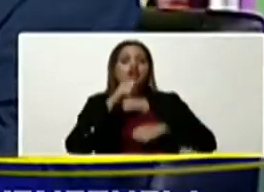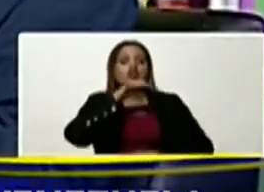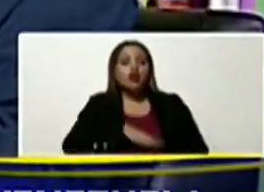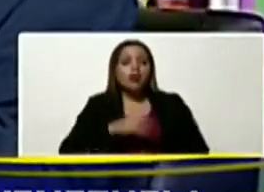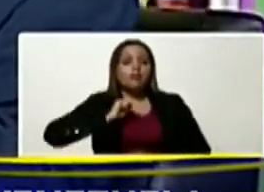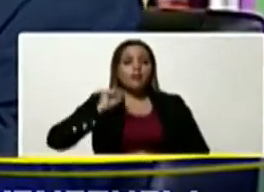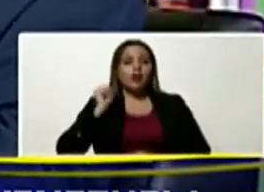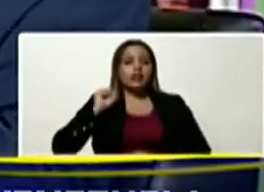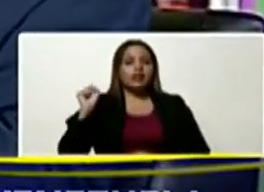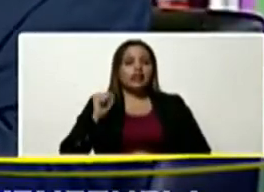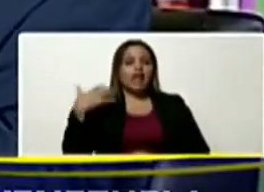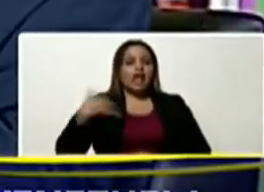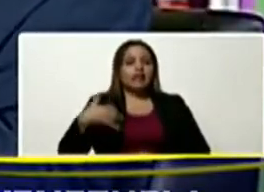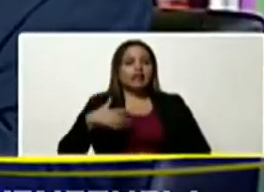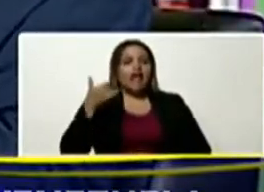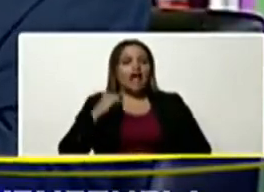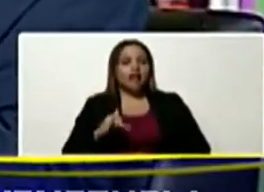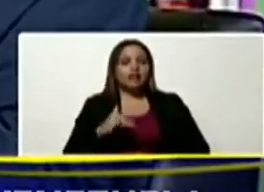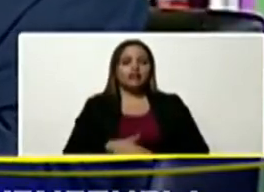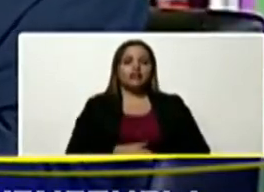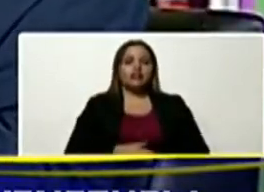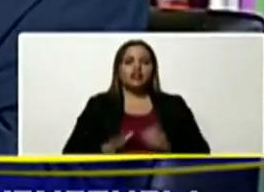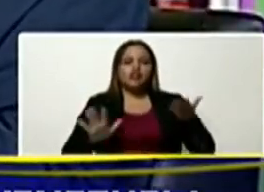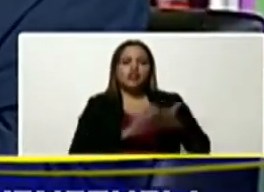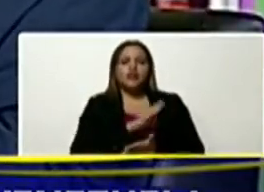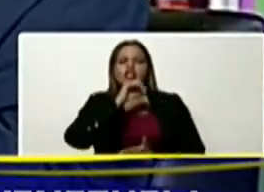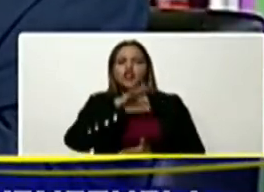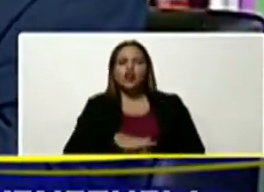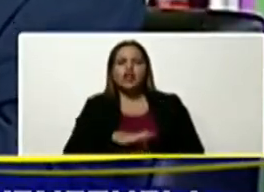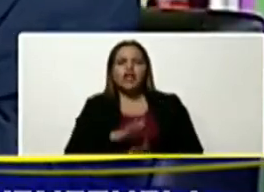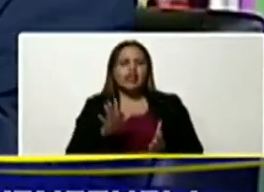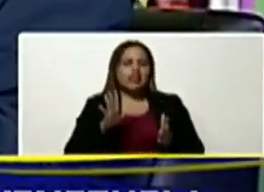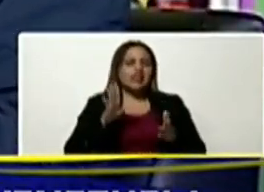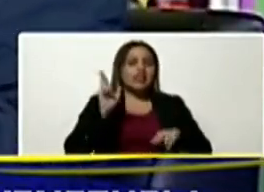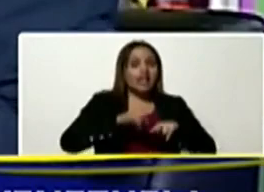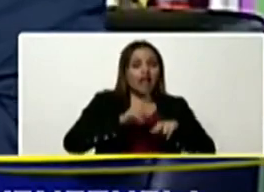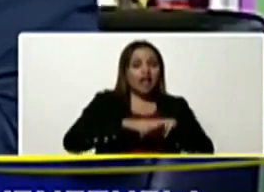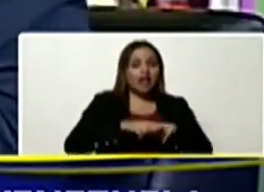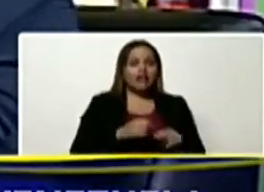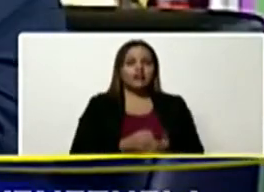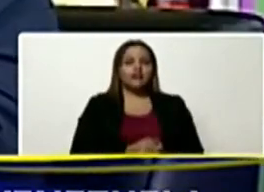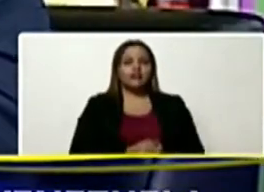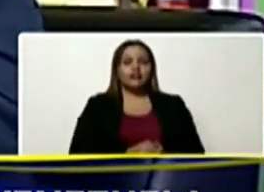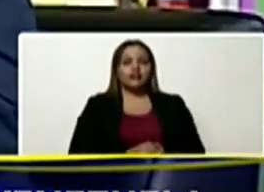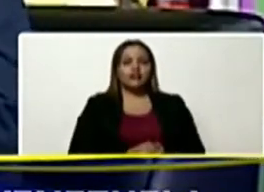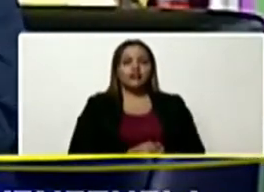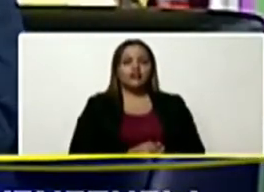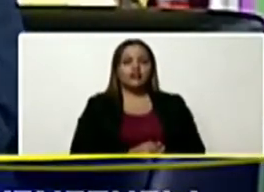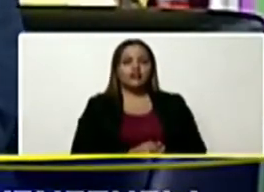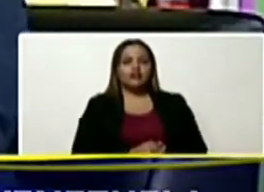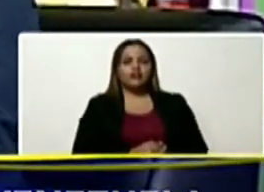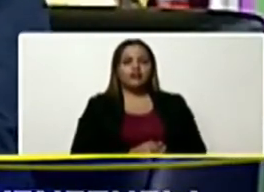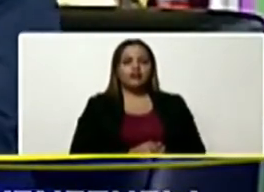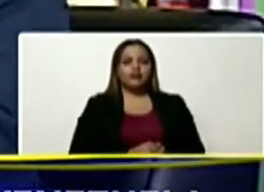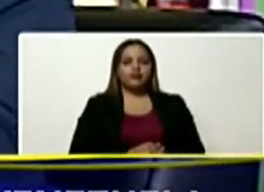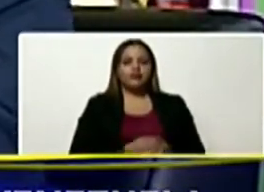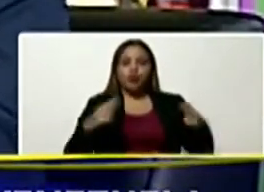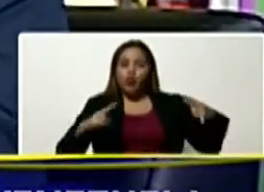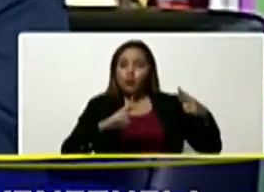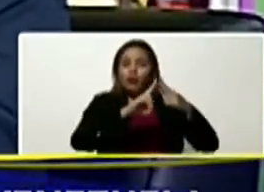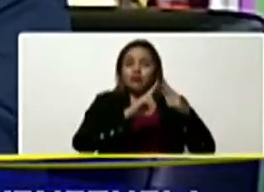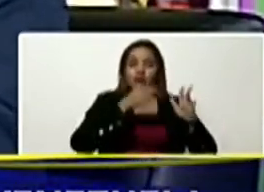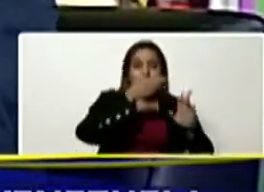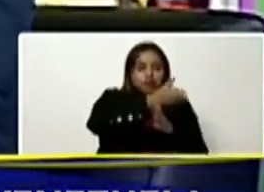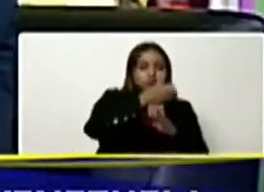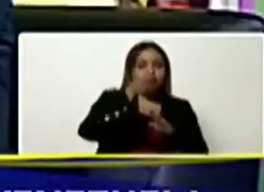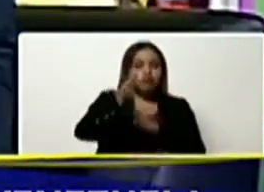seguido una línea en el área de la novela negra. Vamos a un encuentro en las escuelas.